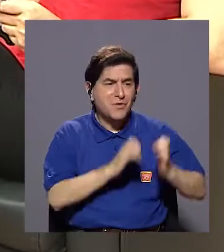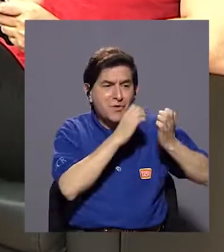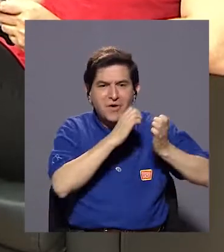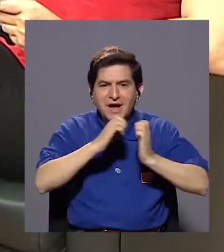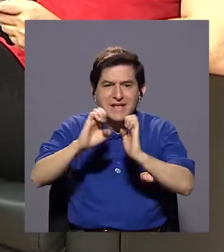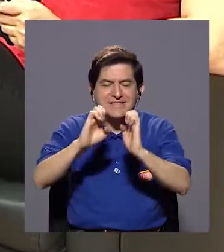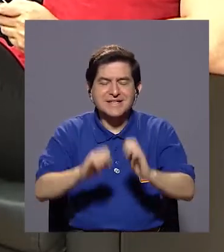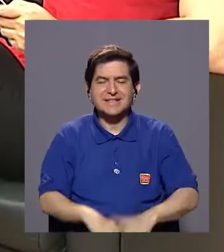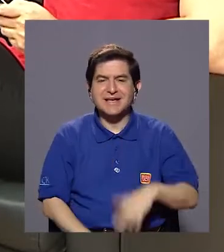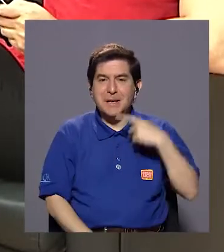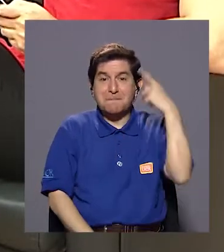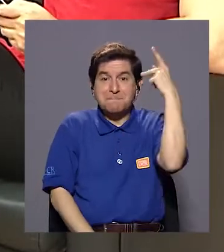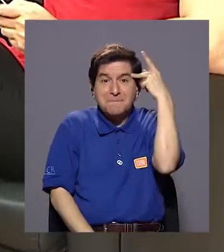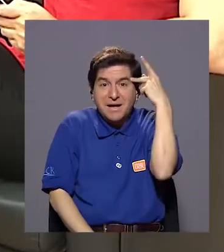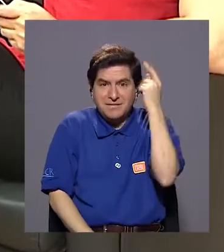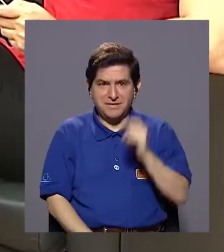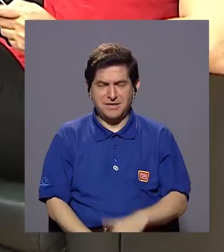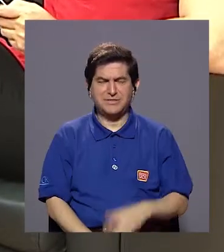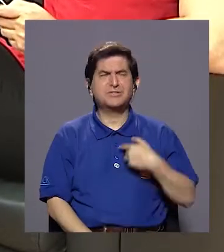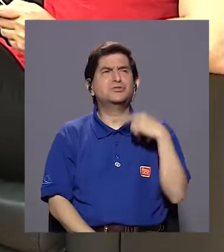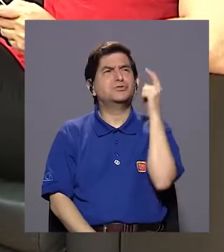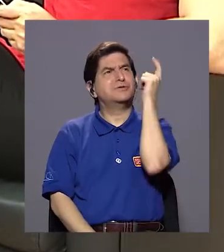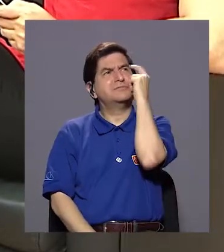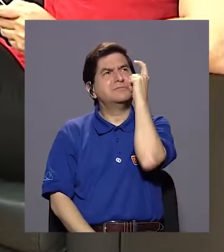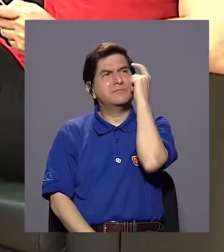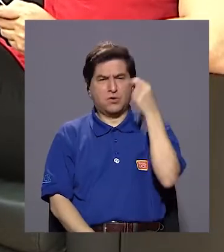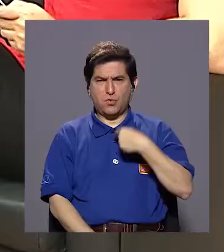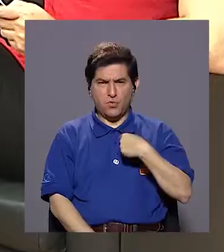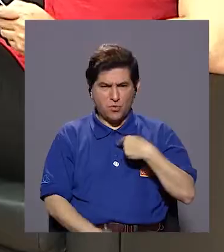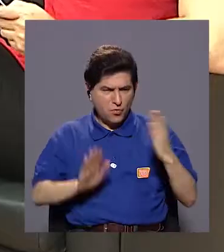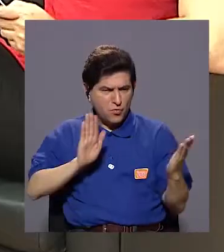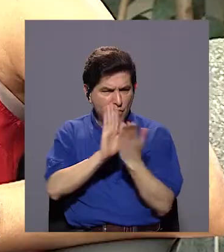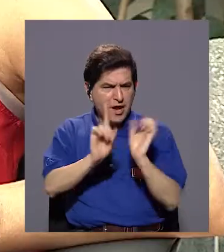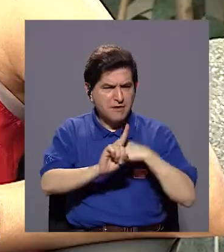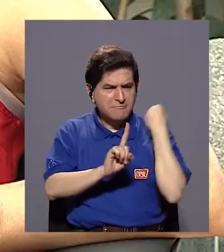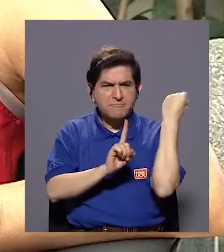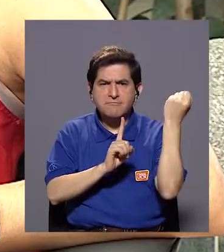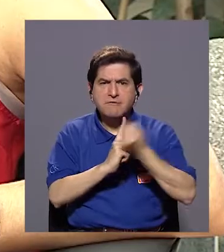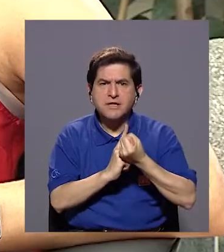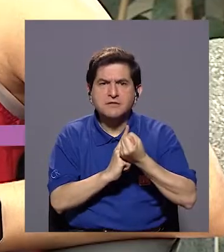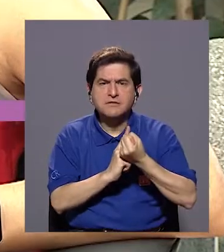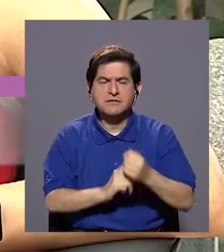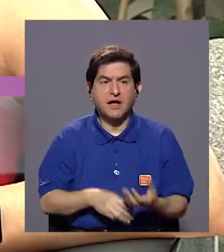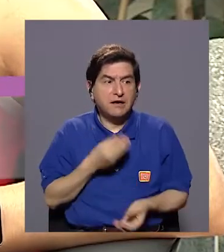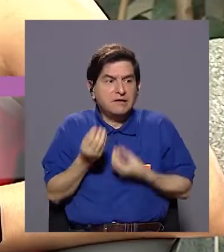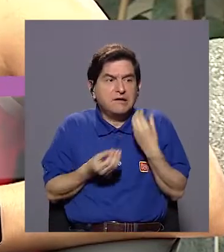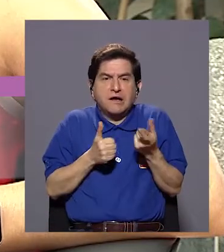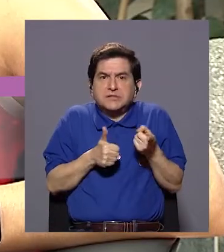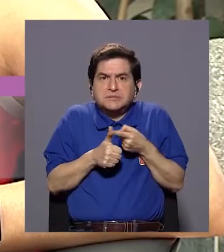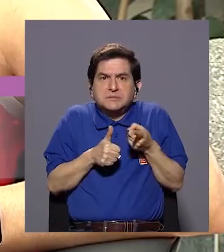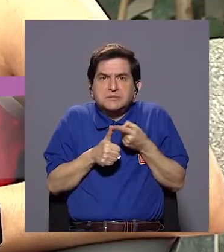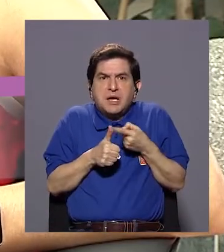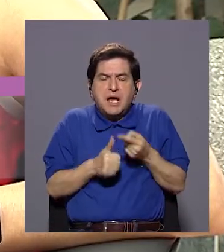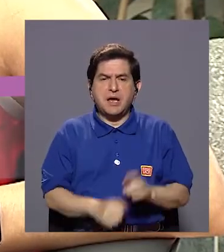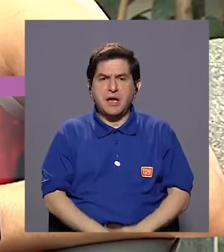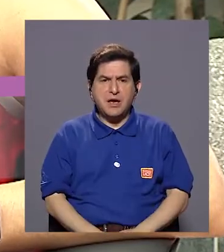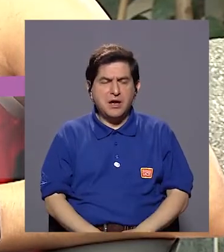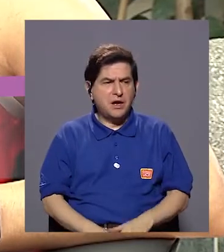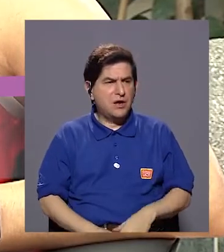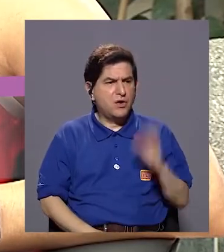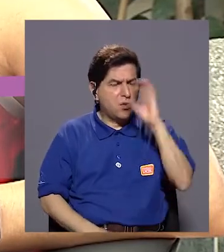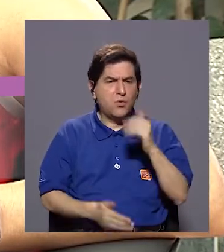como padres? Porque me quedo pensando, si uno está frente a una situación, ¿verdad? ¿Qué hacer primero? ¿A dónde